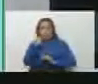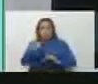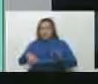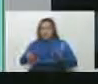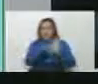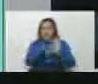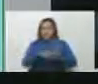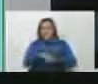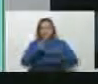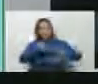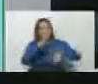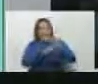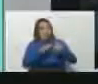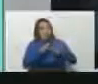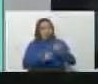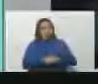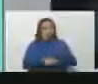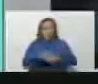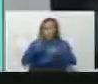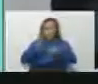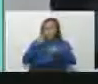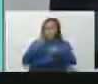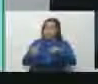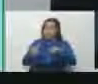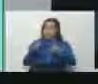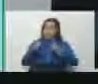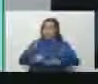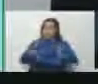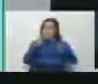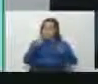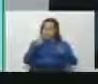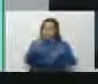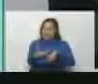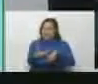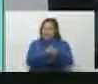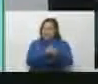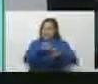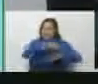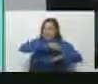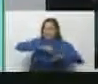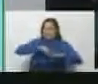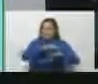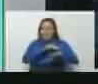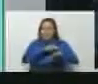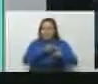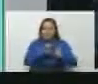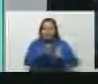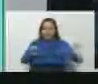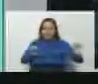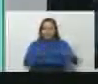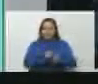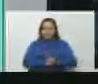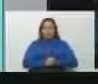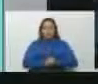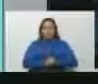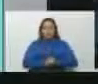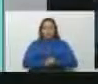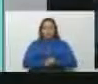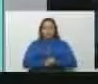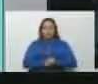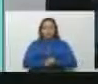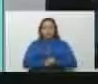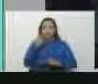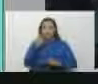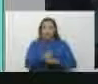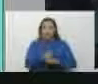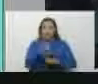hacerlo con el ejemplo. Y ahora que tú dices eso, yo no pierdo la oportunidad, se lo dije en su momento a la ministra de Educación, de que